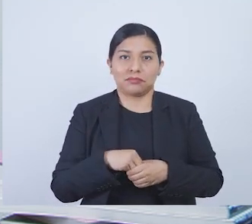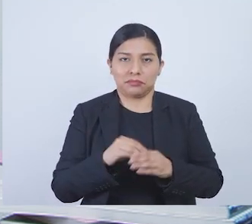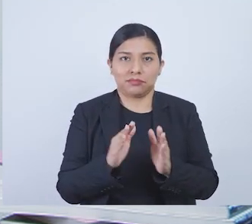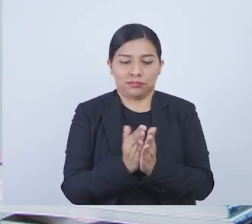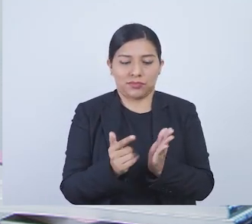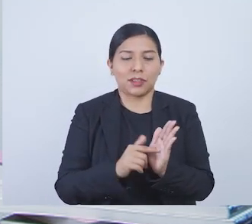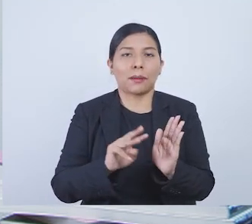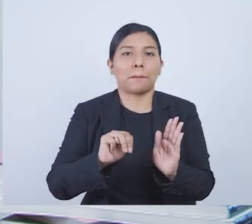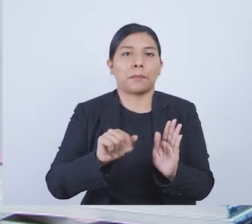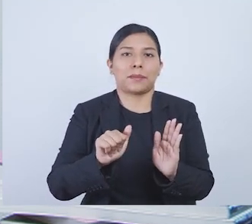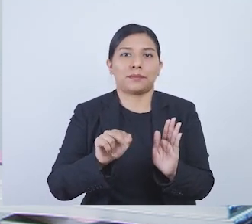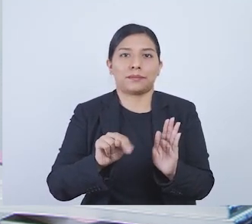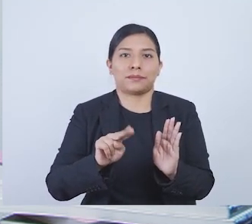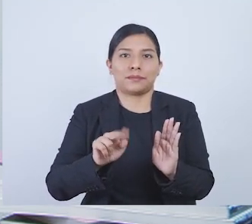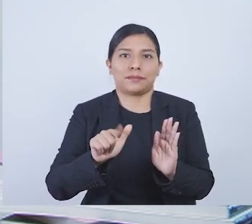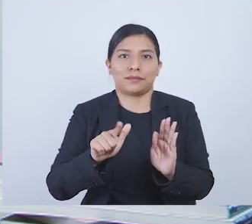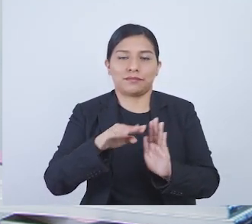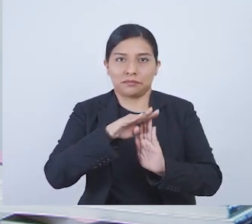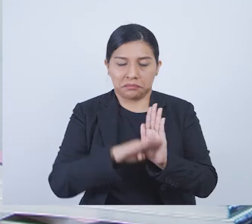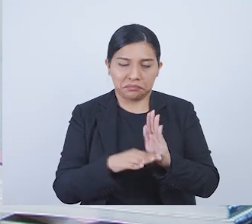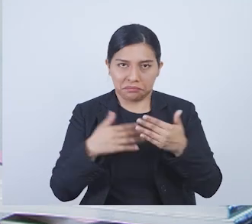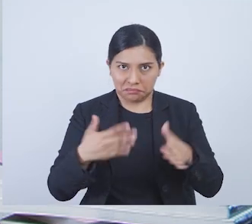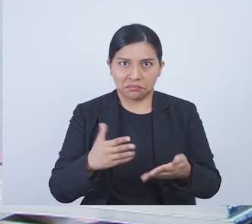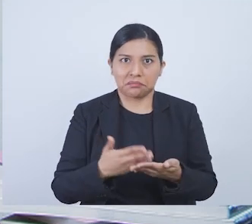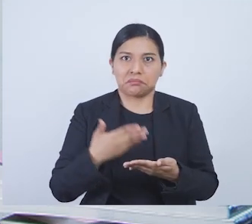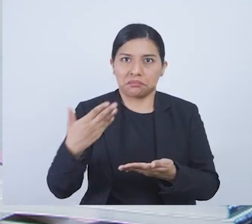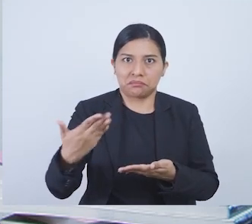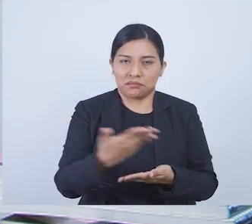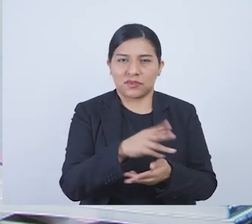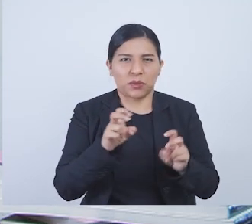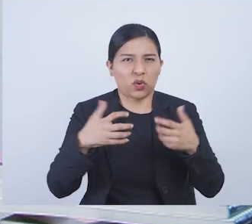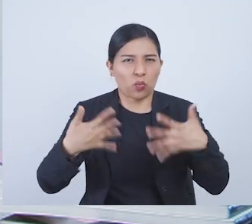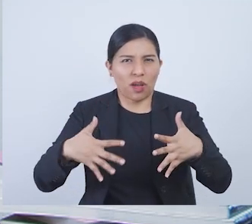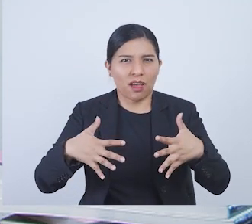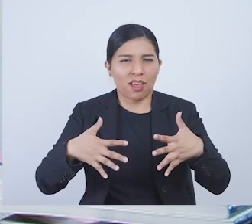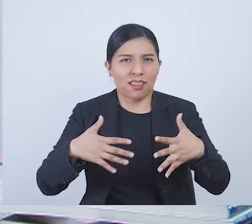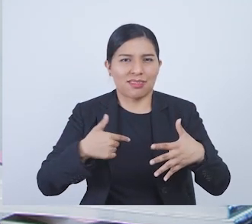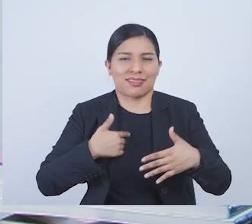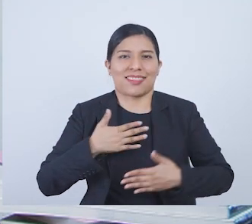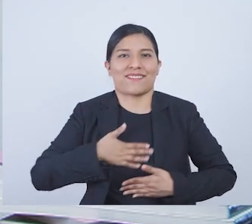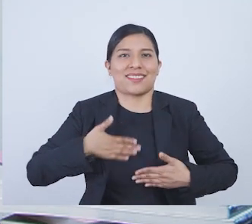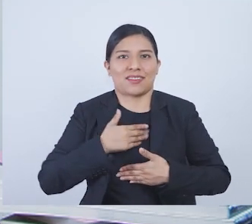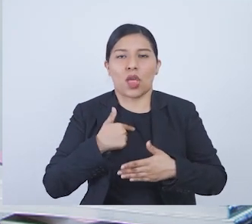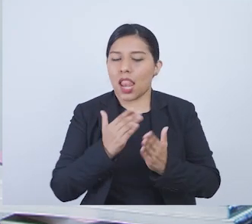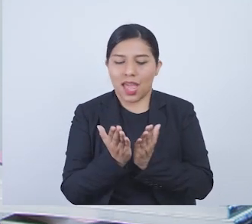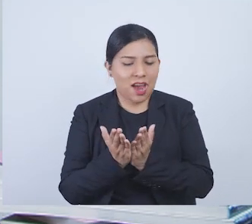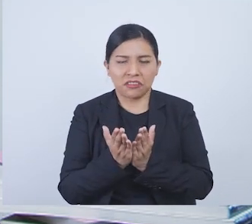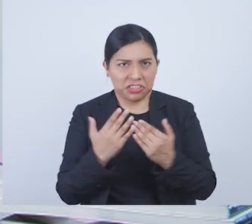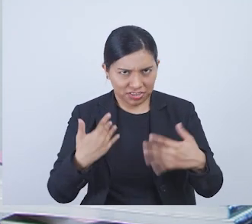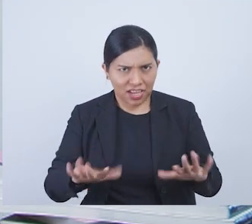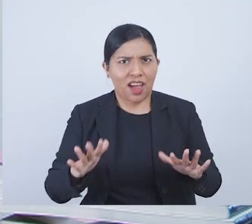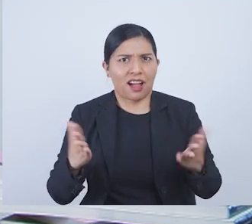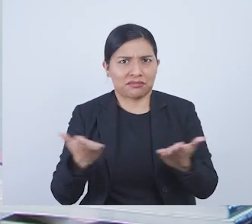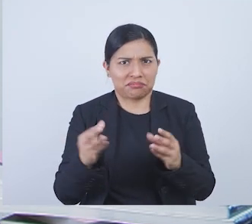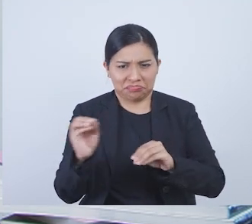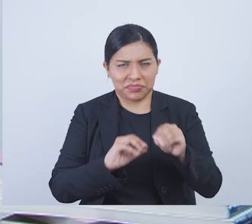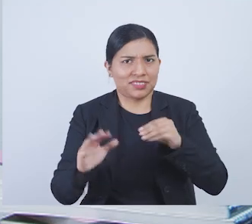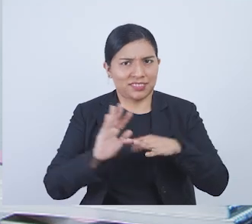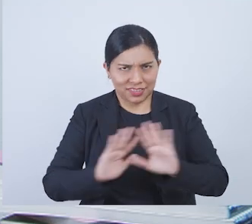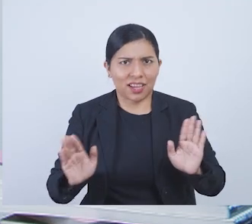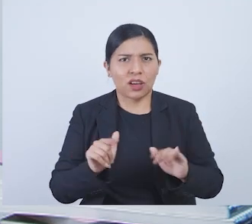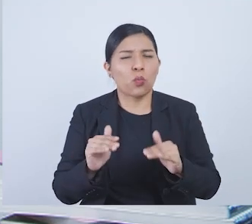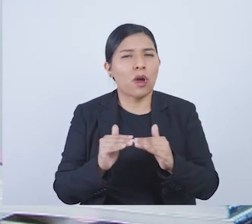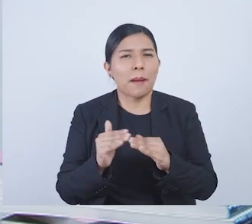que ya se hizo la distribución, que se llama Juego, me divierto y leo, que consiste en un proceso similar